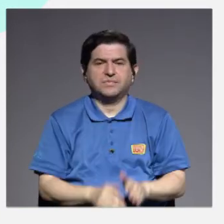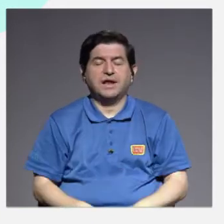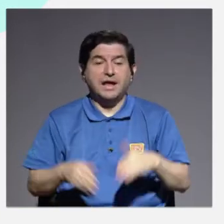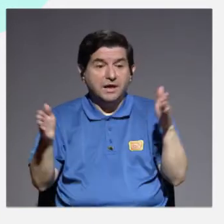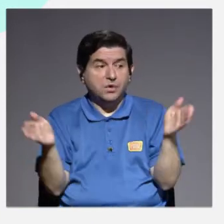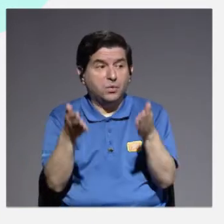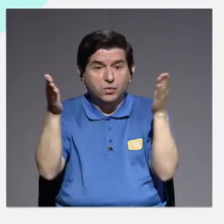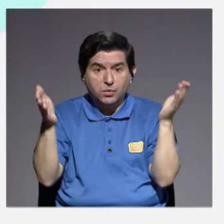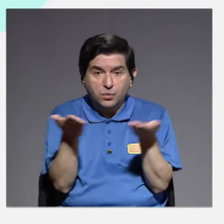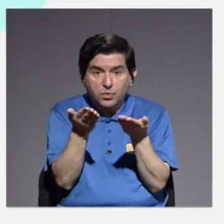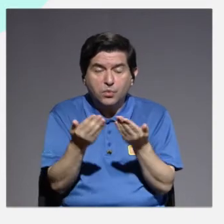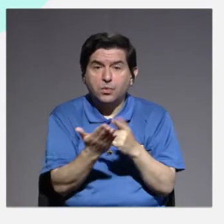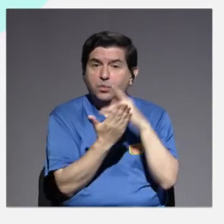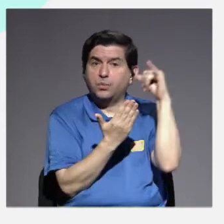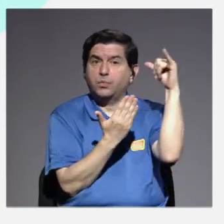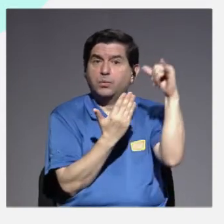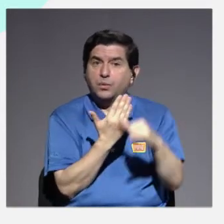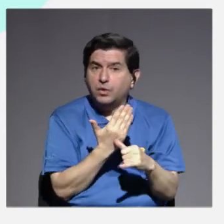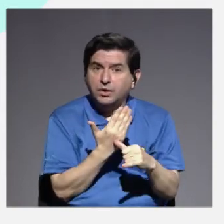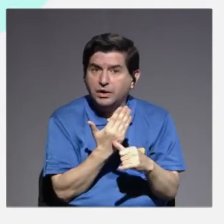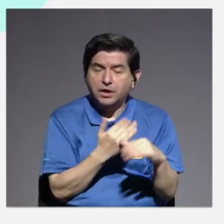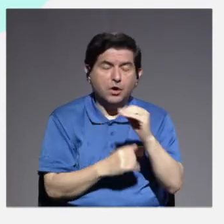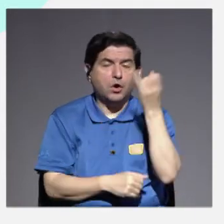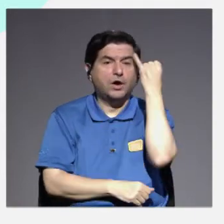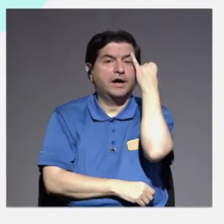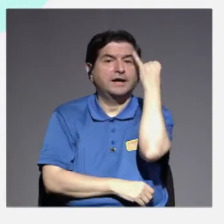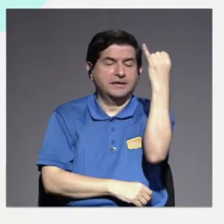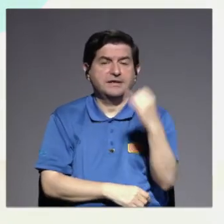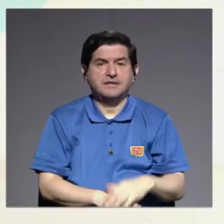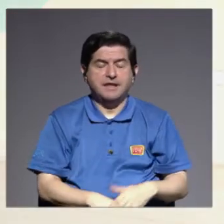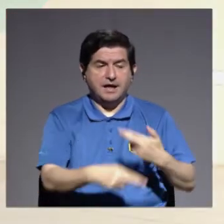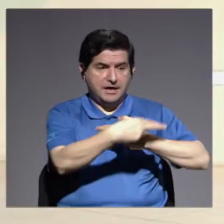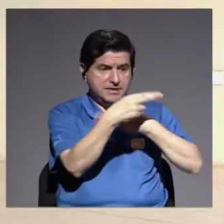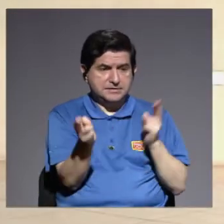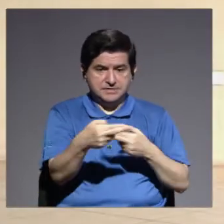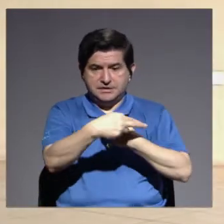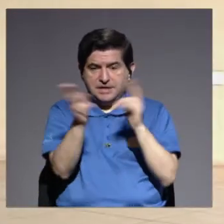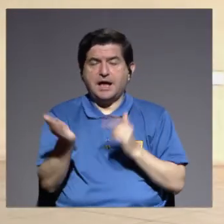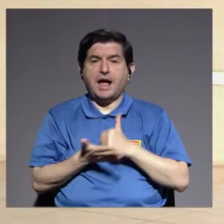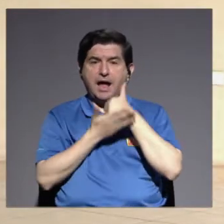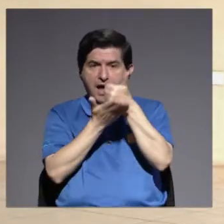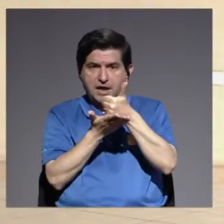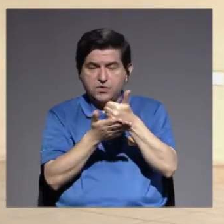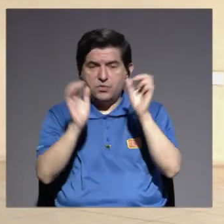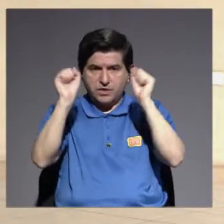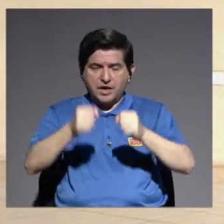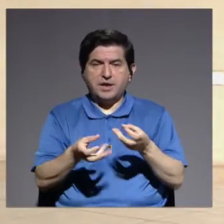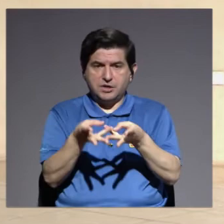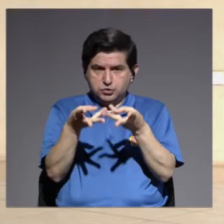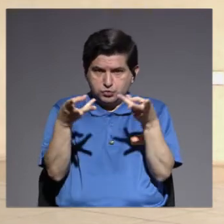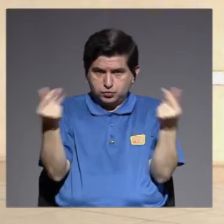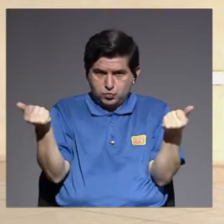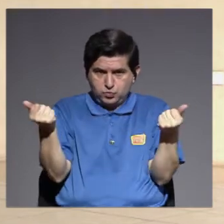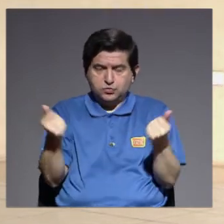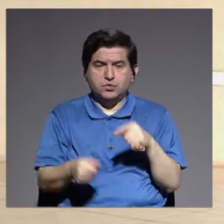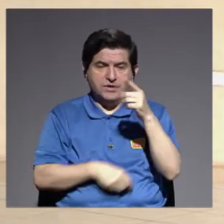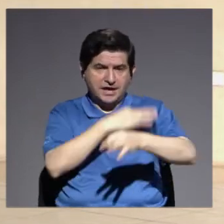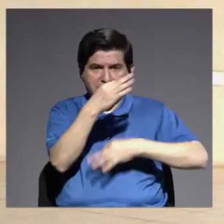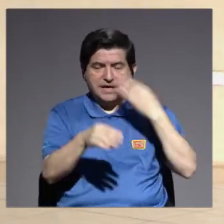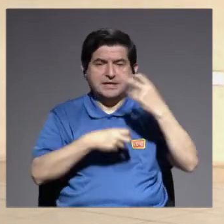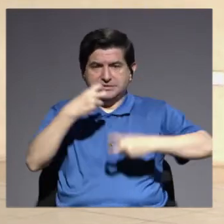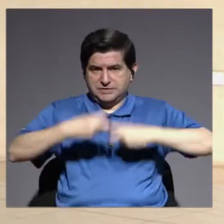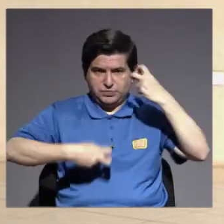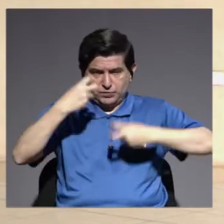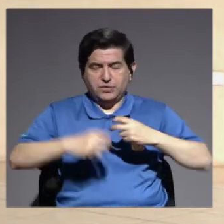propiciar unos proyectos e iniciativas que a nivel regional podrían ayudar a solventar este tipo de